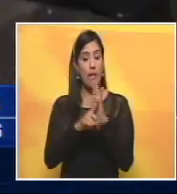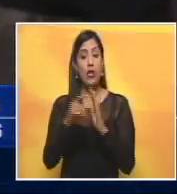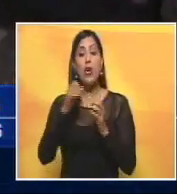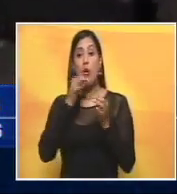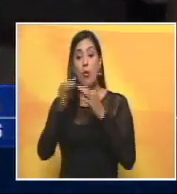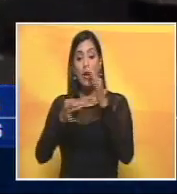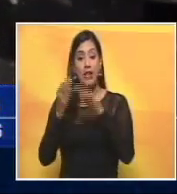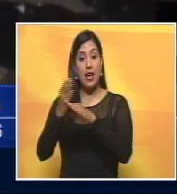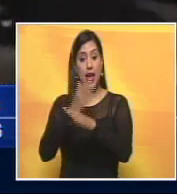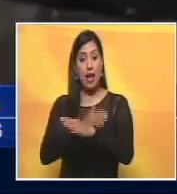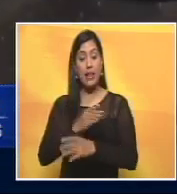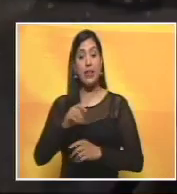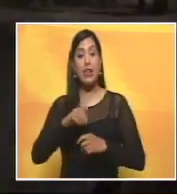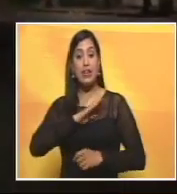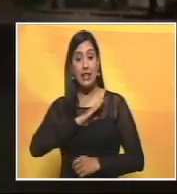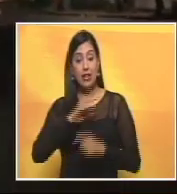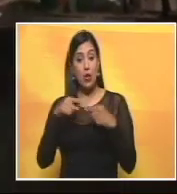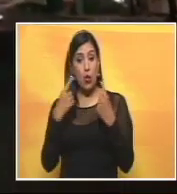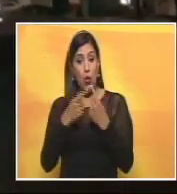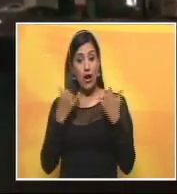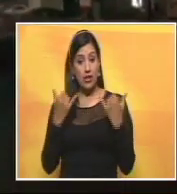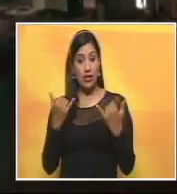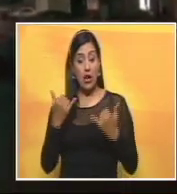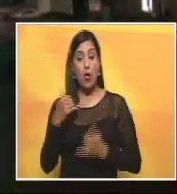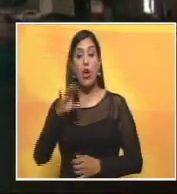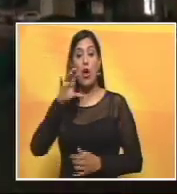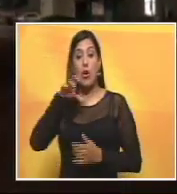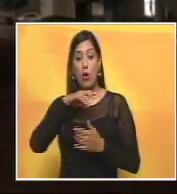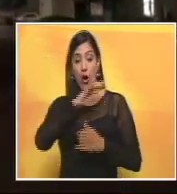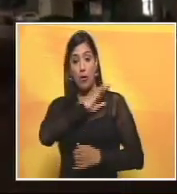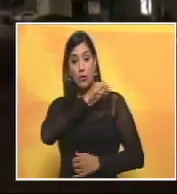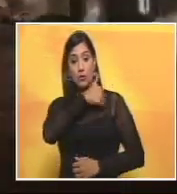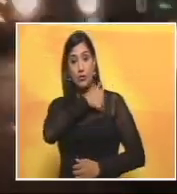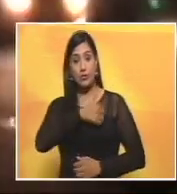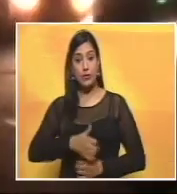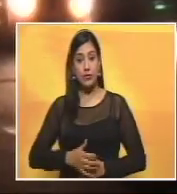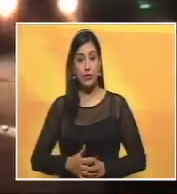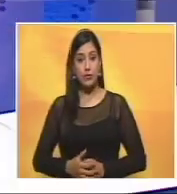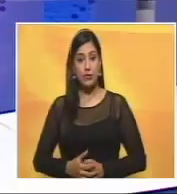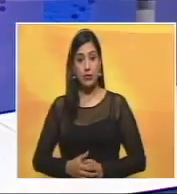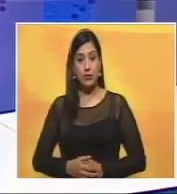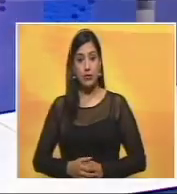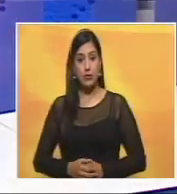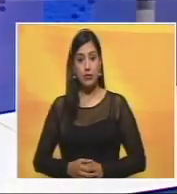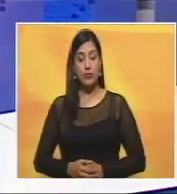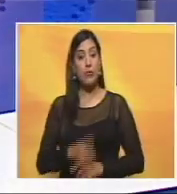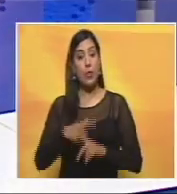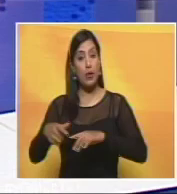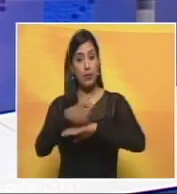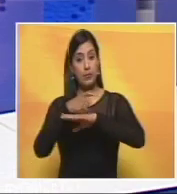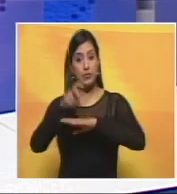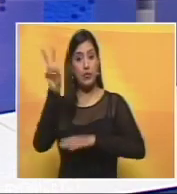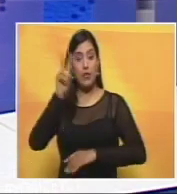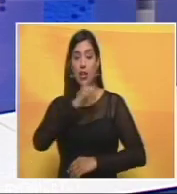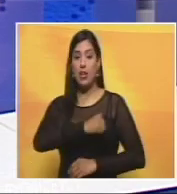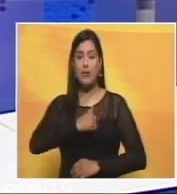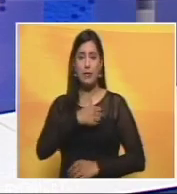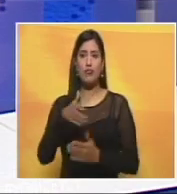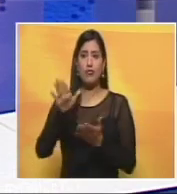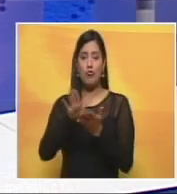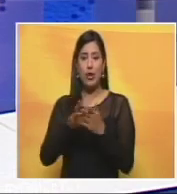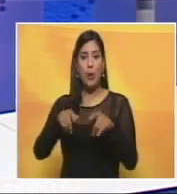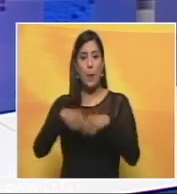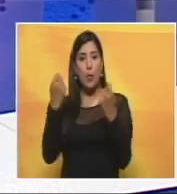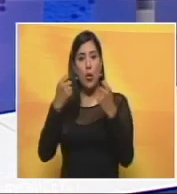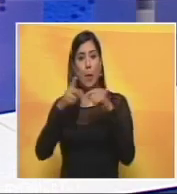recuento preliminar de los daños que se realizan hasta ahora por parte de las autoridades. El gobierno de Venezuela lamentó las víctimas y